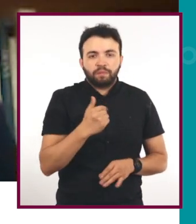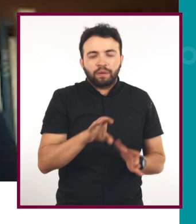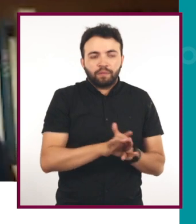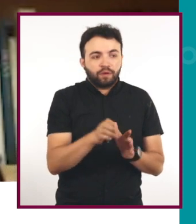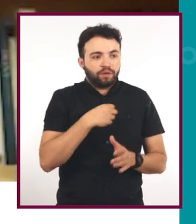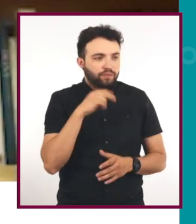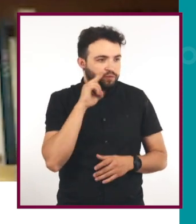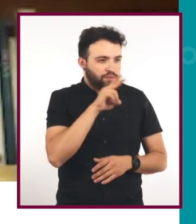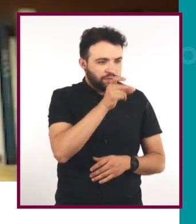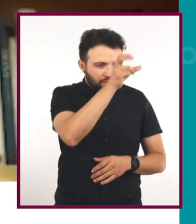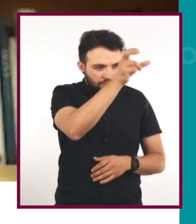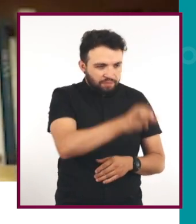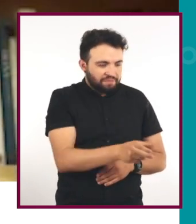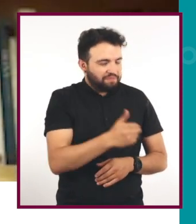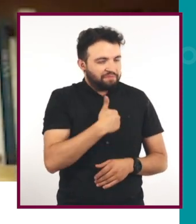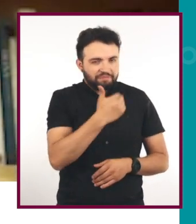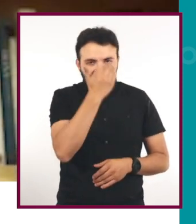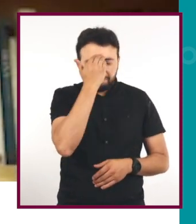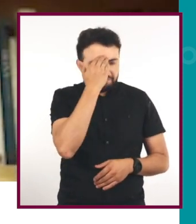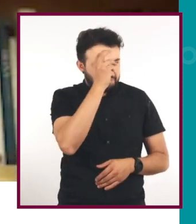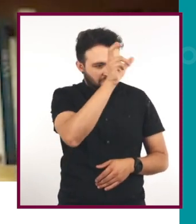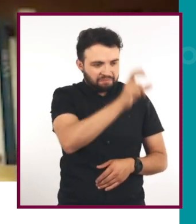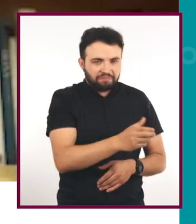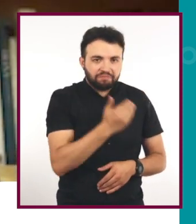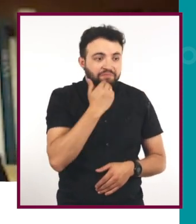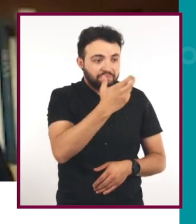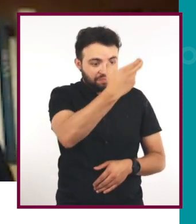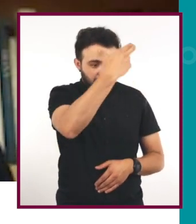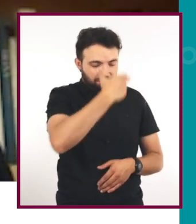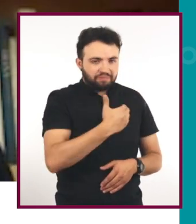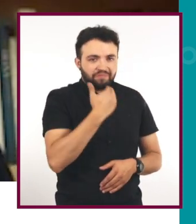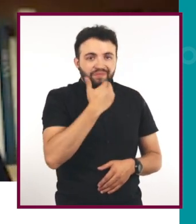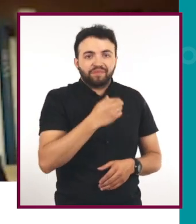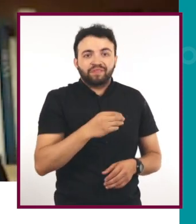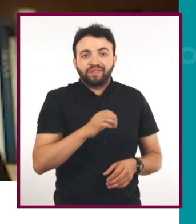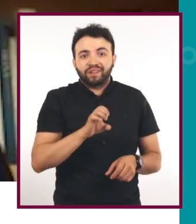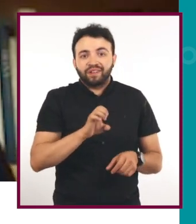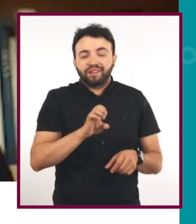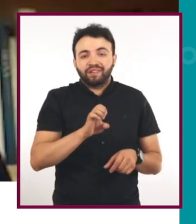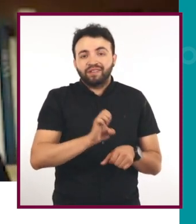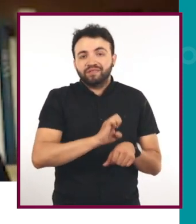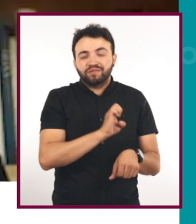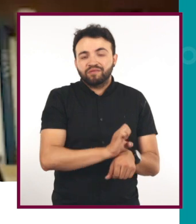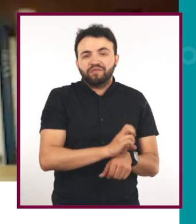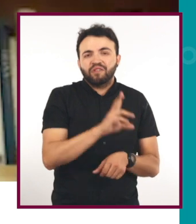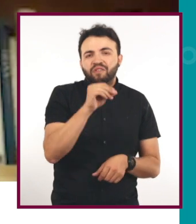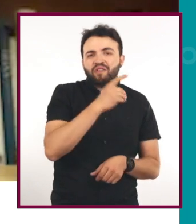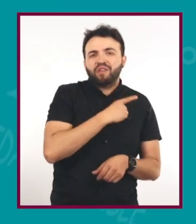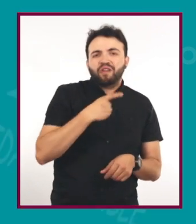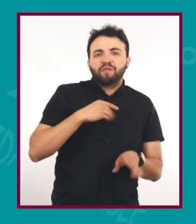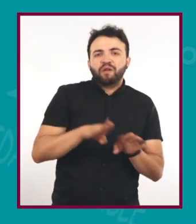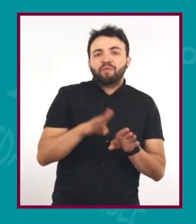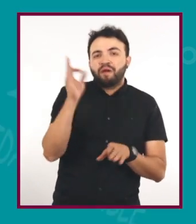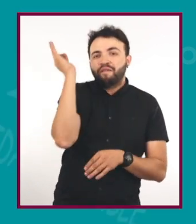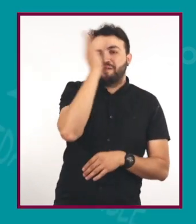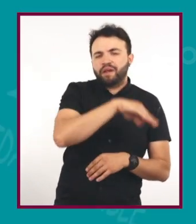pie coge a ella y ella sabe muy bien de qué pie coge yo. Entonces no tenemos que fingir, podemos ser nosotros mismas.